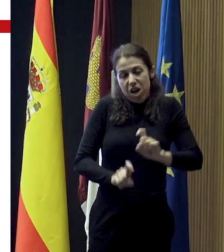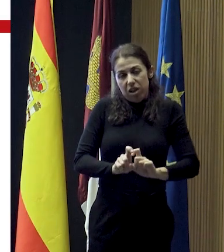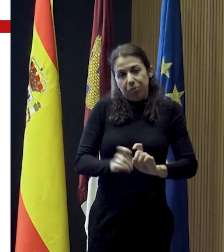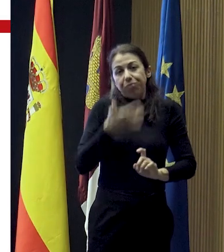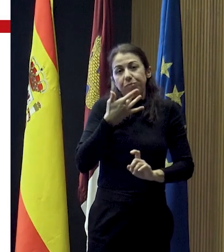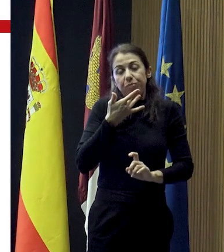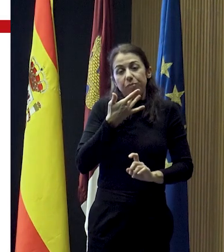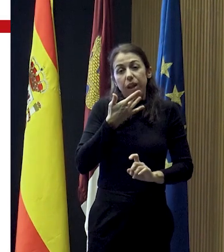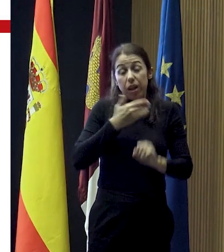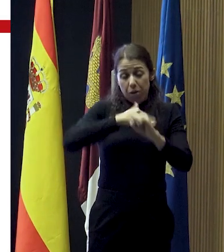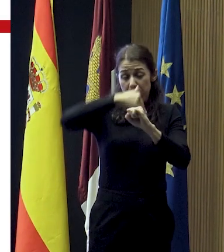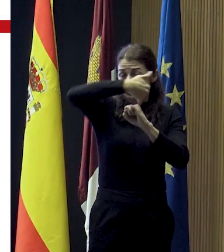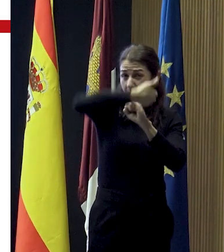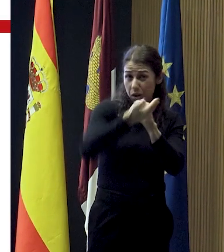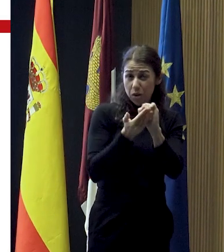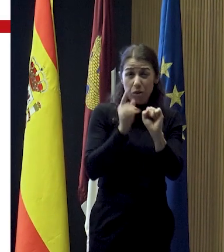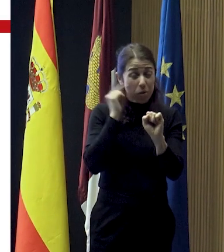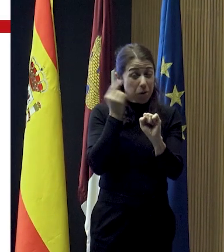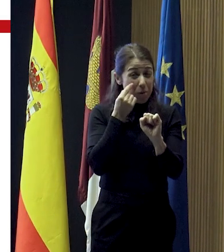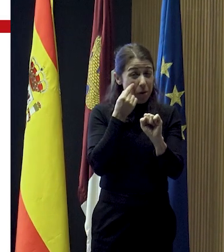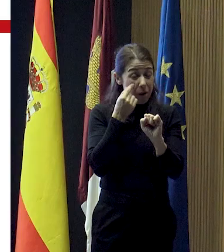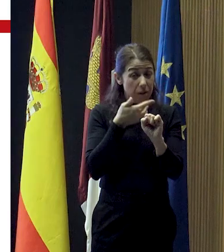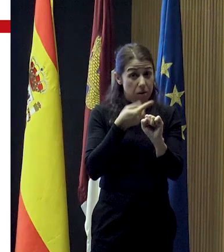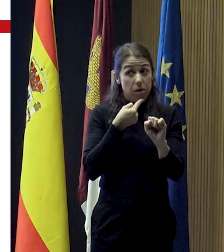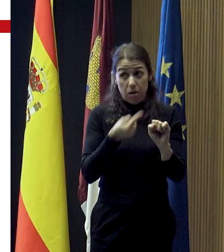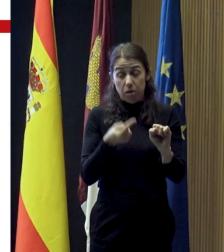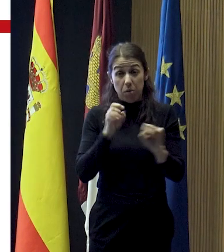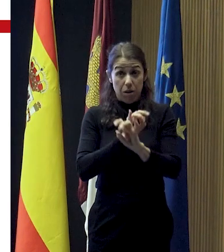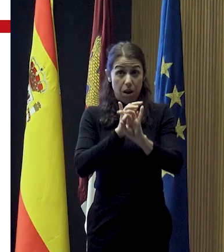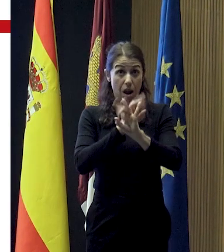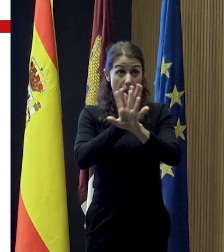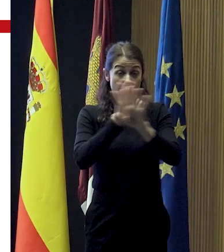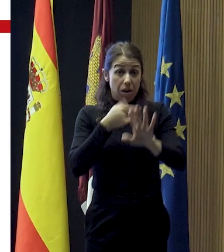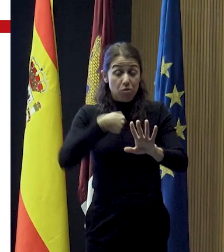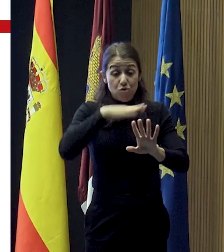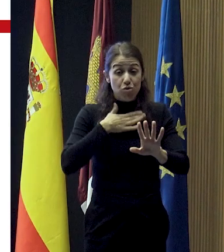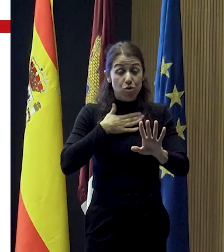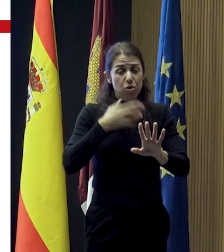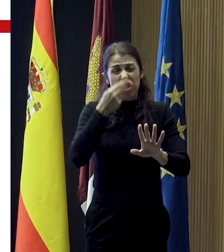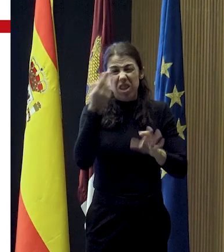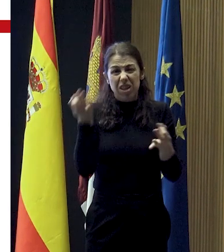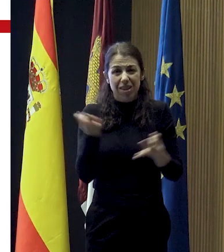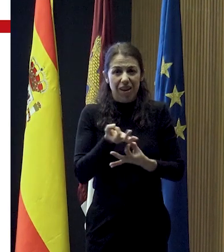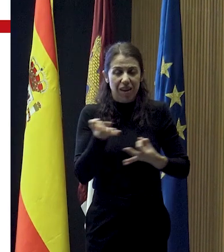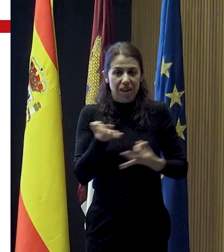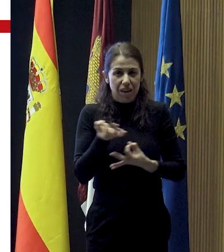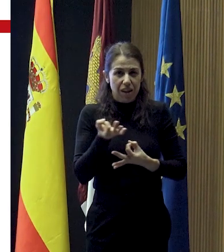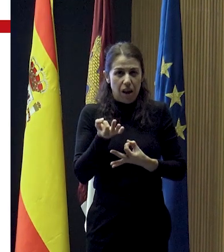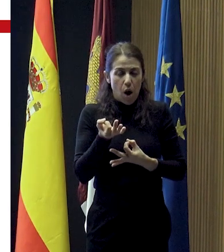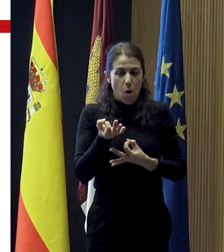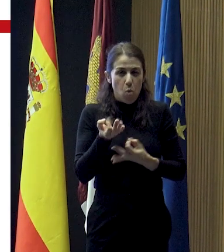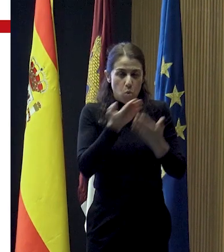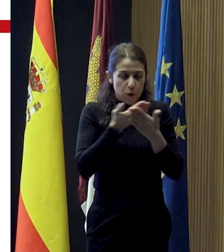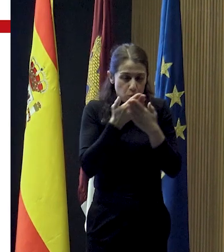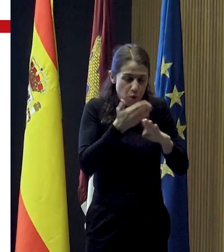Esta atrofia, este nivel de atrofia, se puede ver in vivo, porque claro, al final nosotros nos interesa mucho hacer un diagnóstico